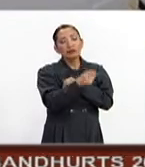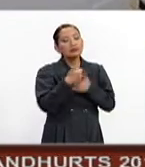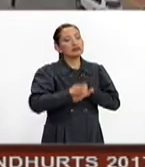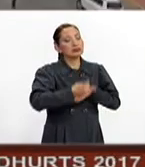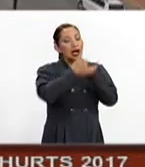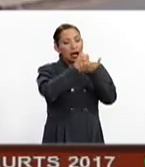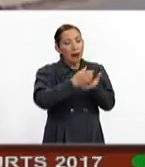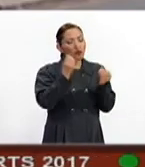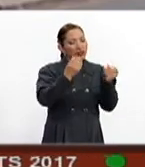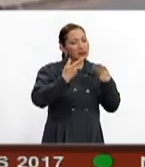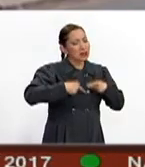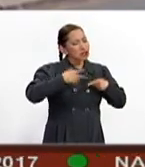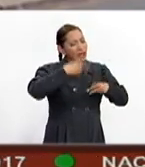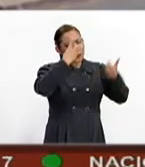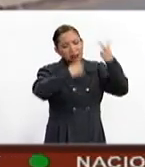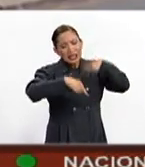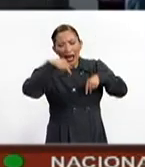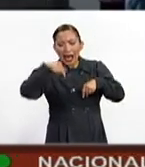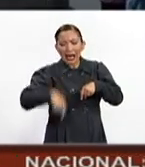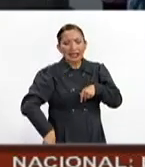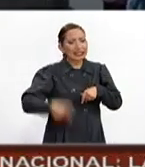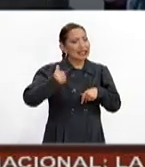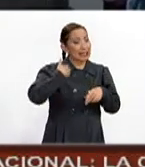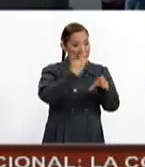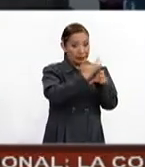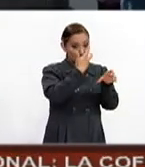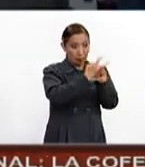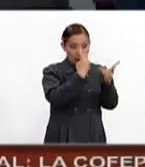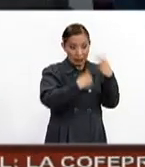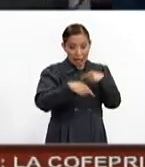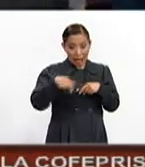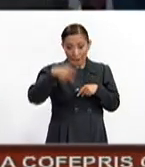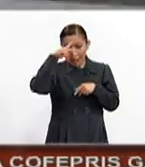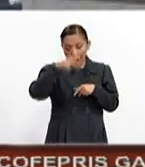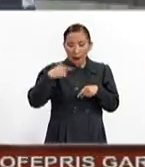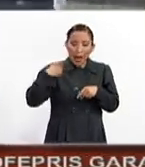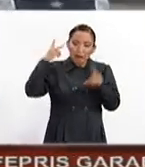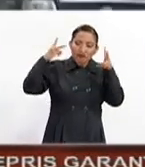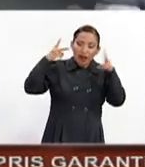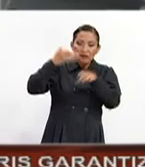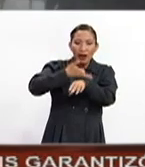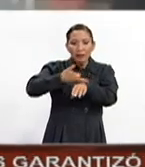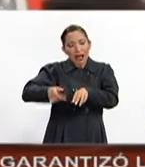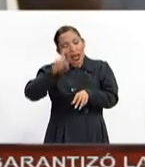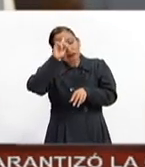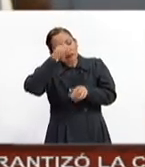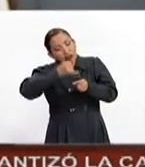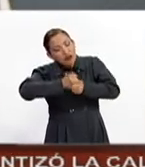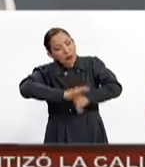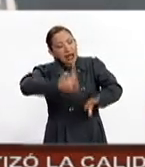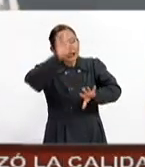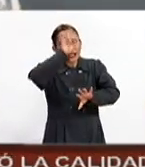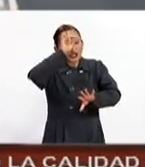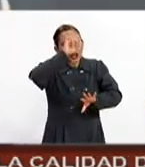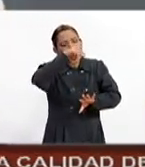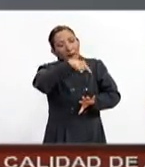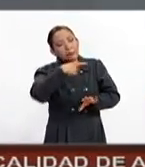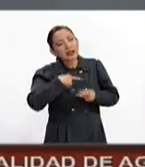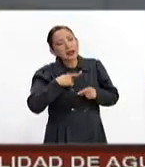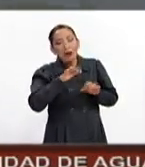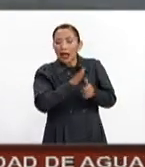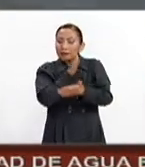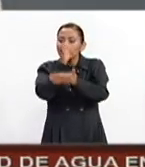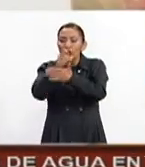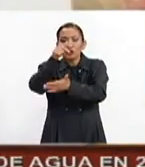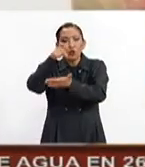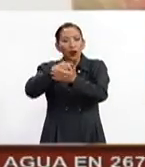han recibido a miles de mexicanos que residen legalmente en Estados Unidos. Brindan información y asesoramiento a los connacionales para